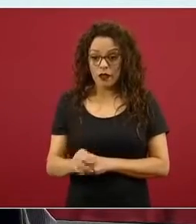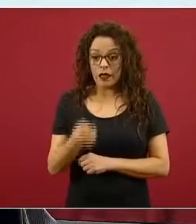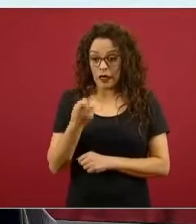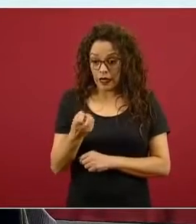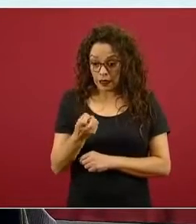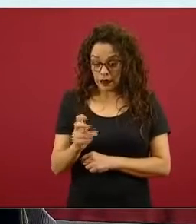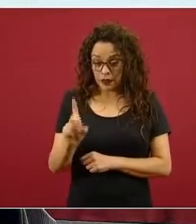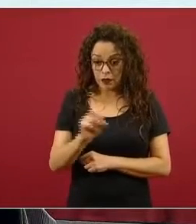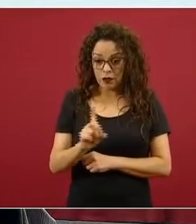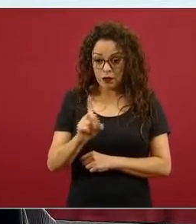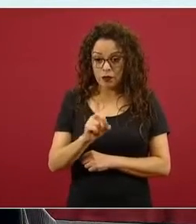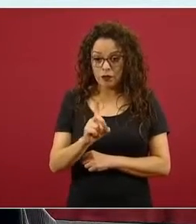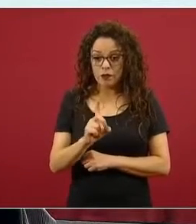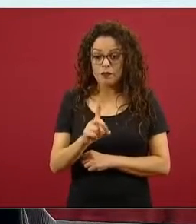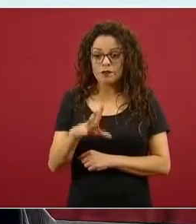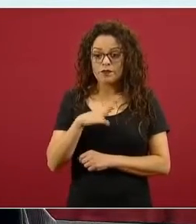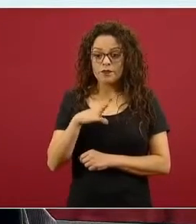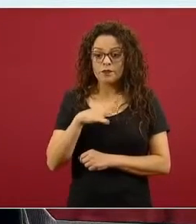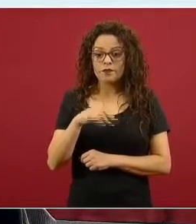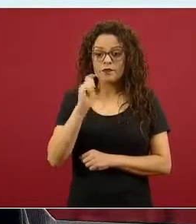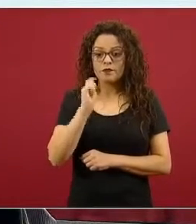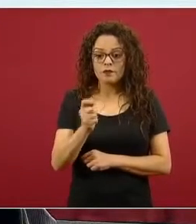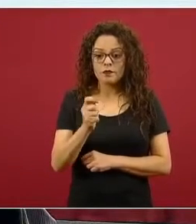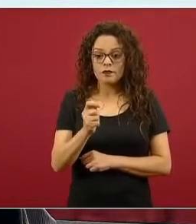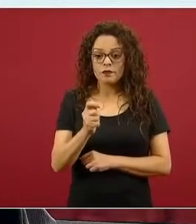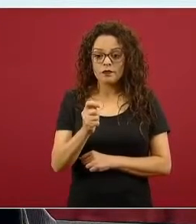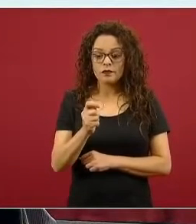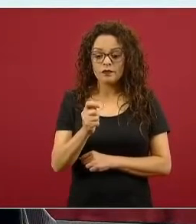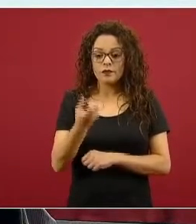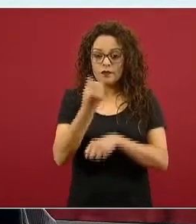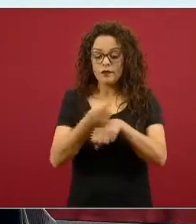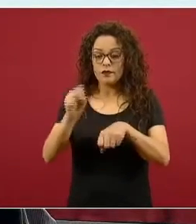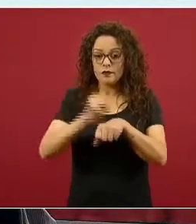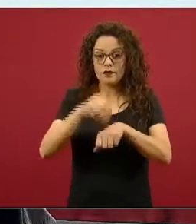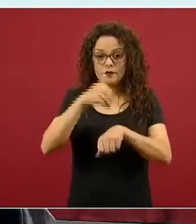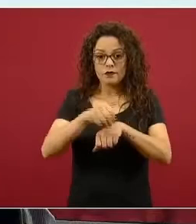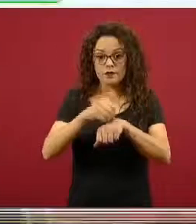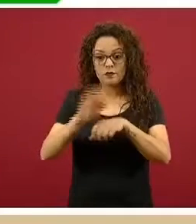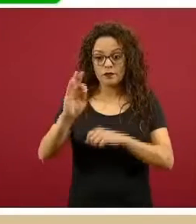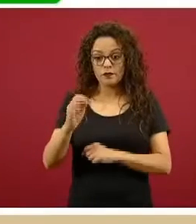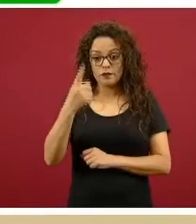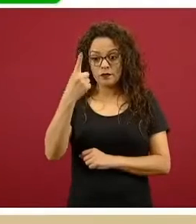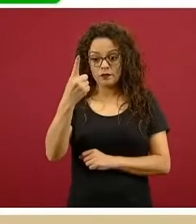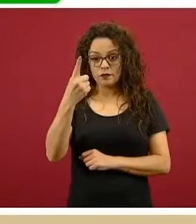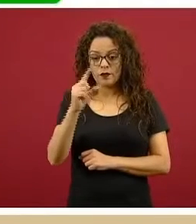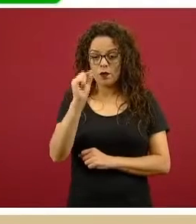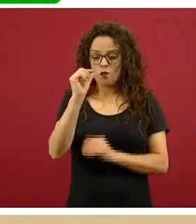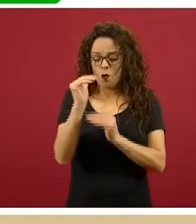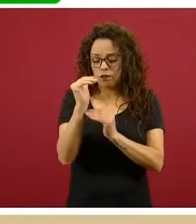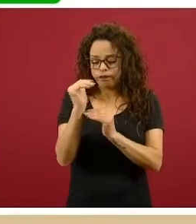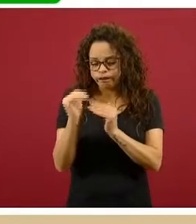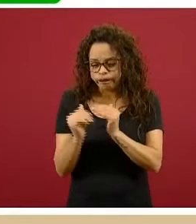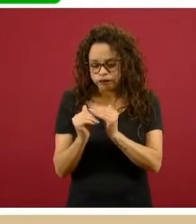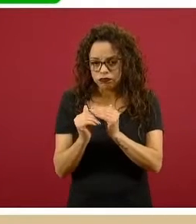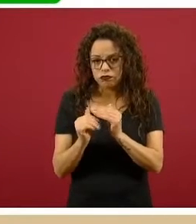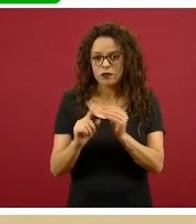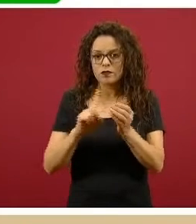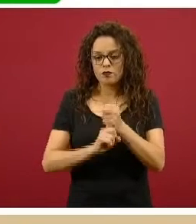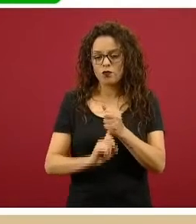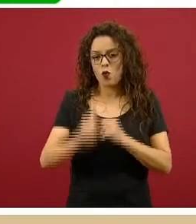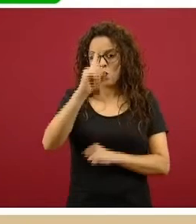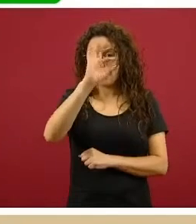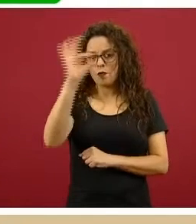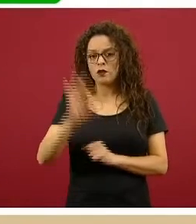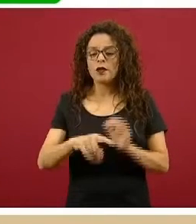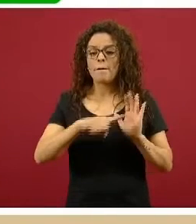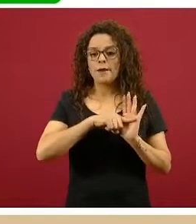domingo cerramos, lo que estamos mostrando de la semana 41 es solamente un descenso del menos 1%. También,